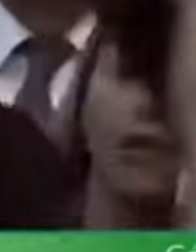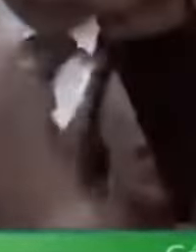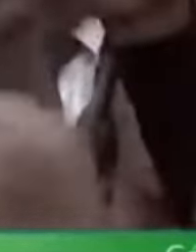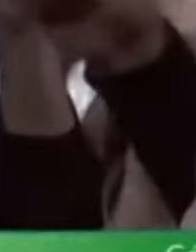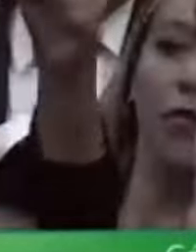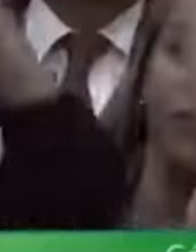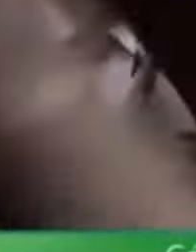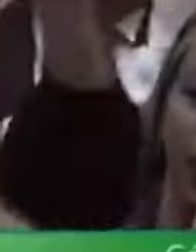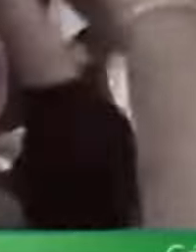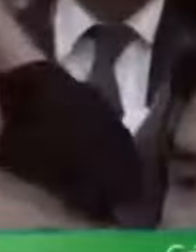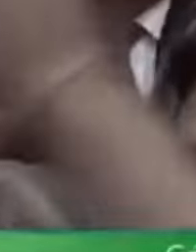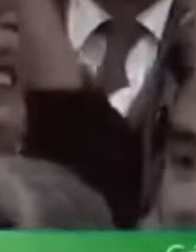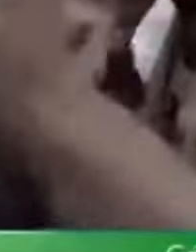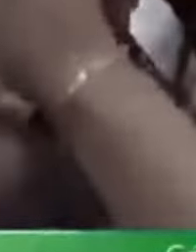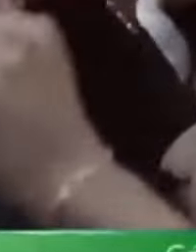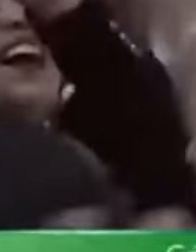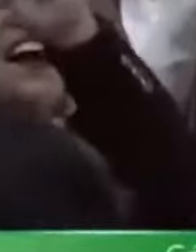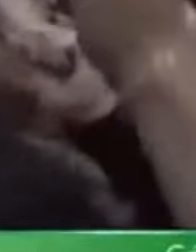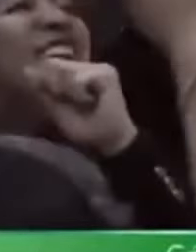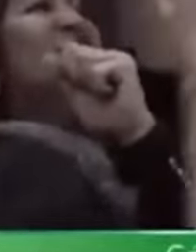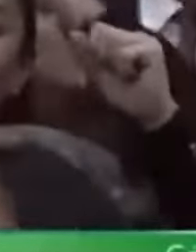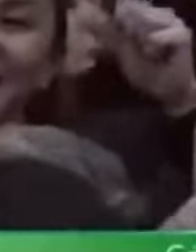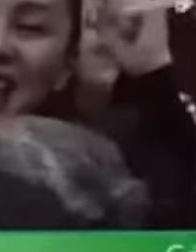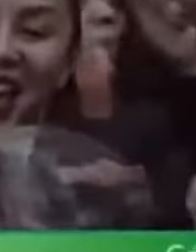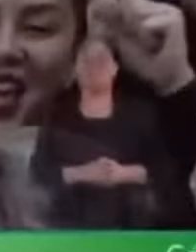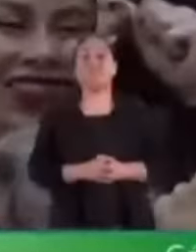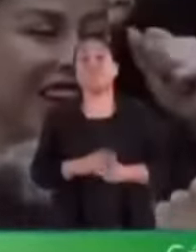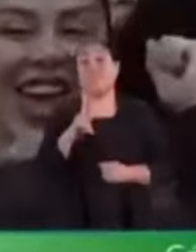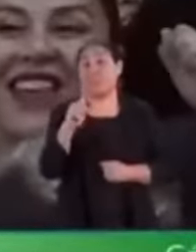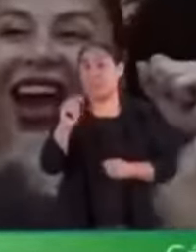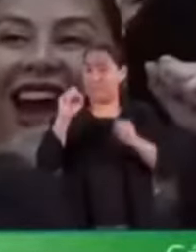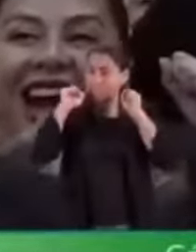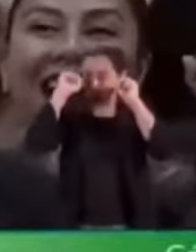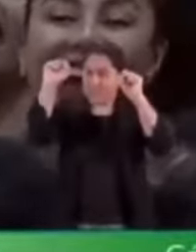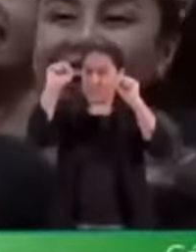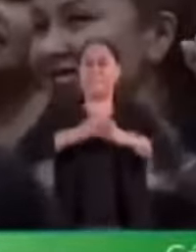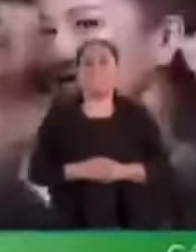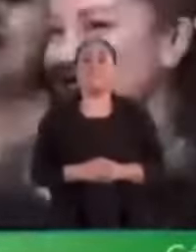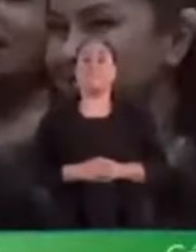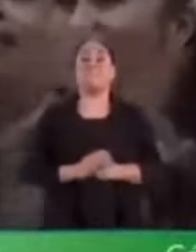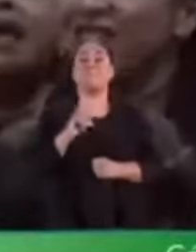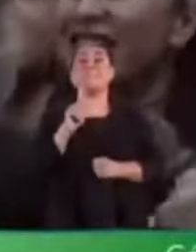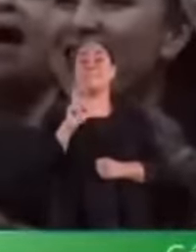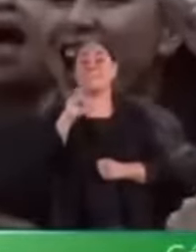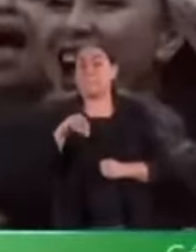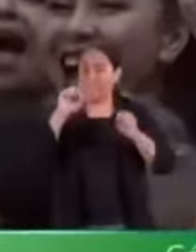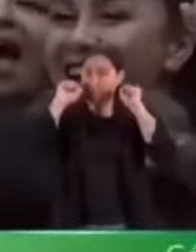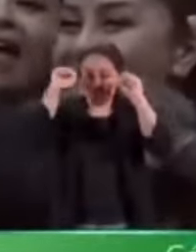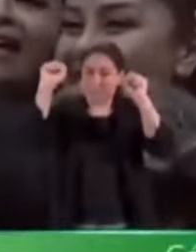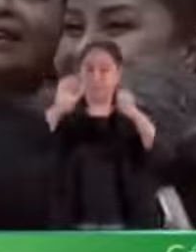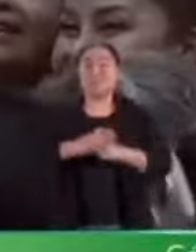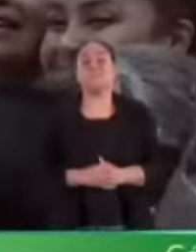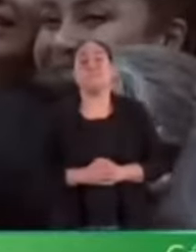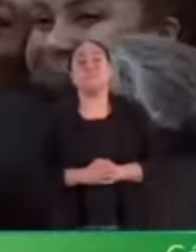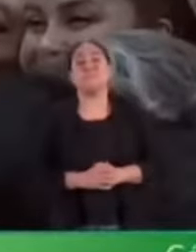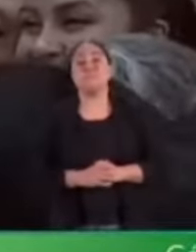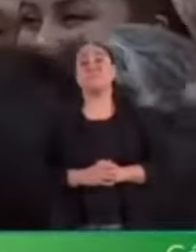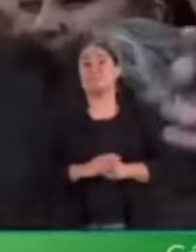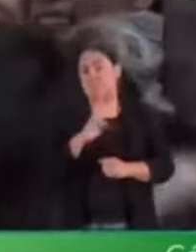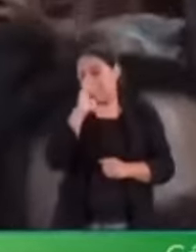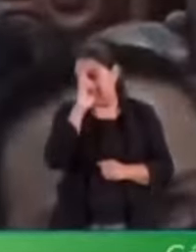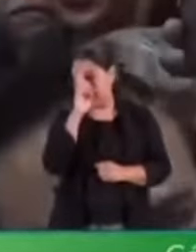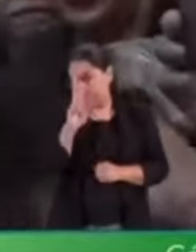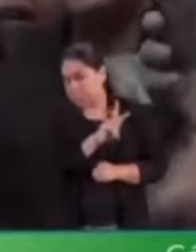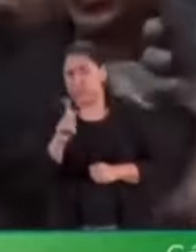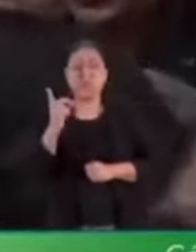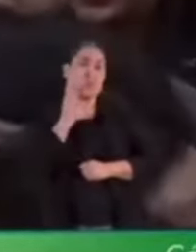¡Viva Morena! ¡Viva el PT! ¡Viva el Verde! ¡Viva la dignidad